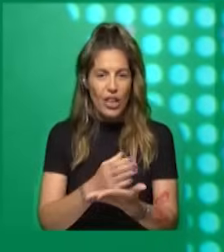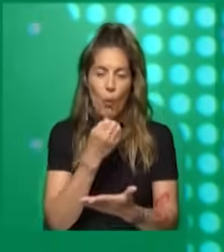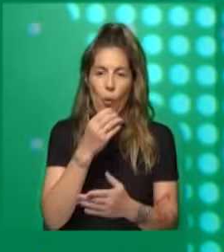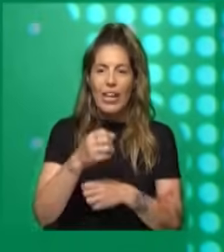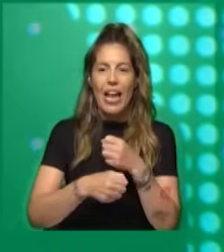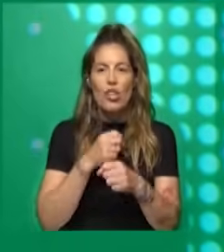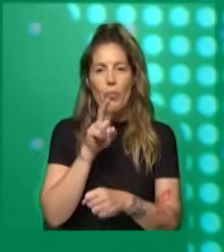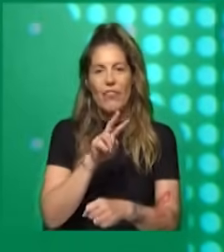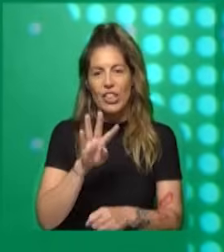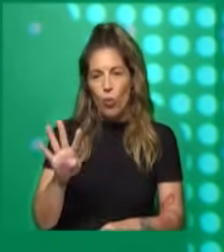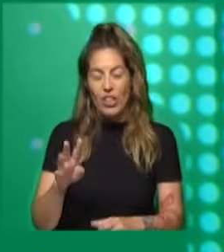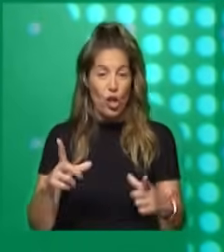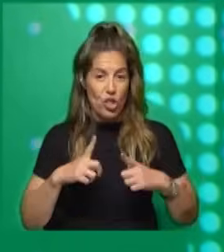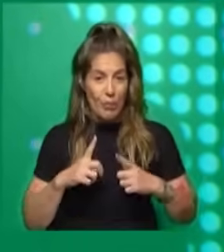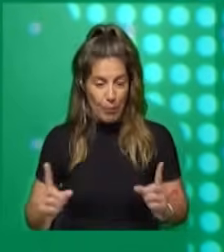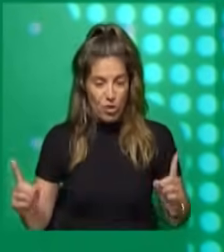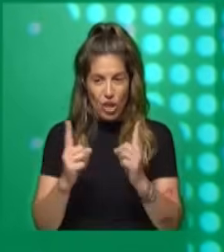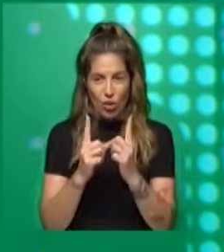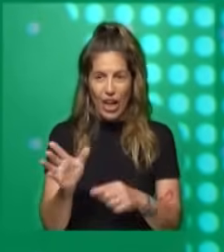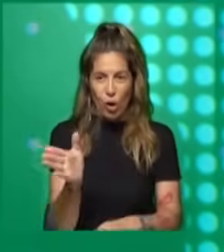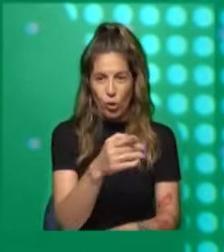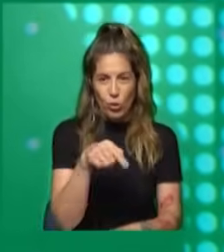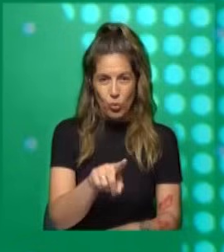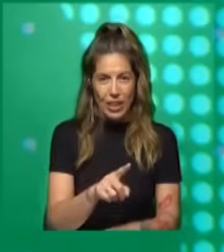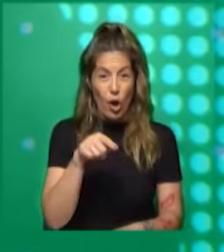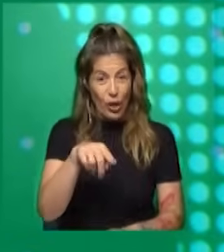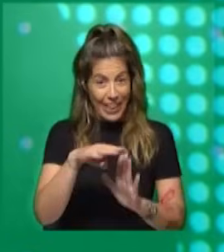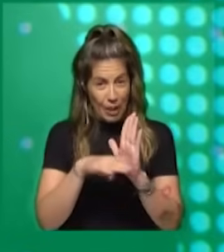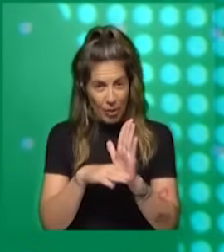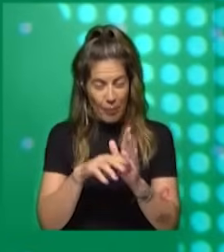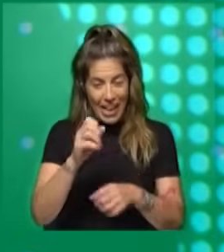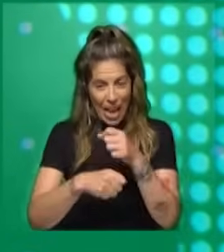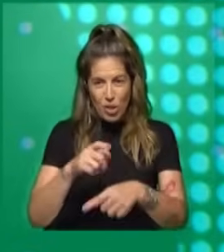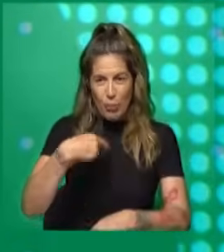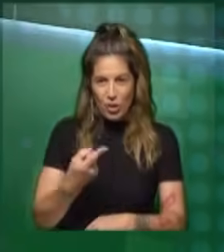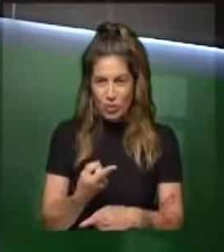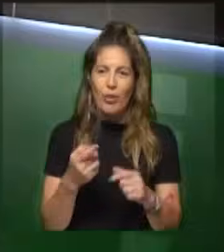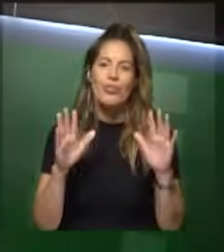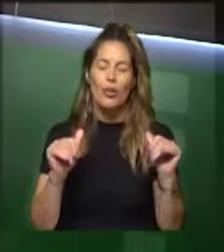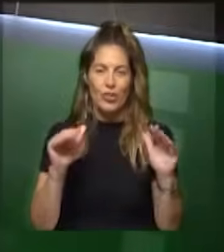2024. Nos esperamos reencontrar con todos ustedes con este programa el año que viene.